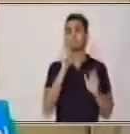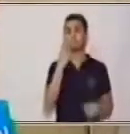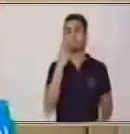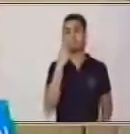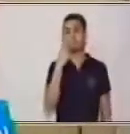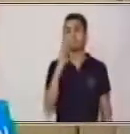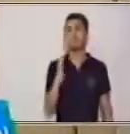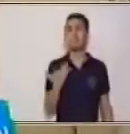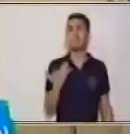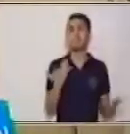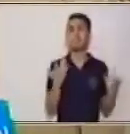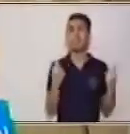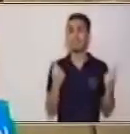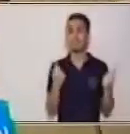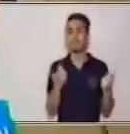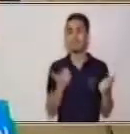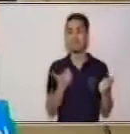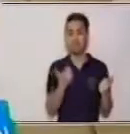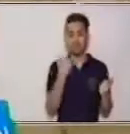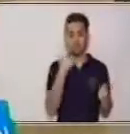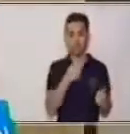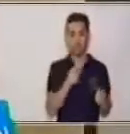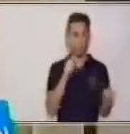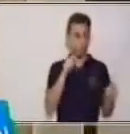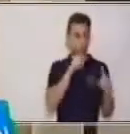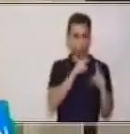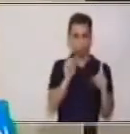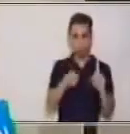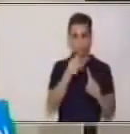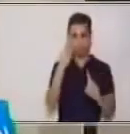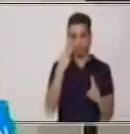a la hora de trabajarlo directamente.